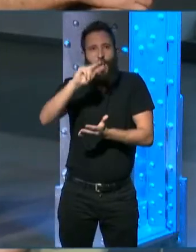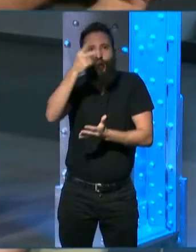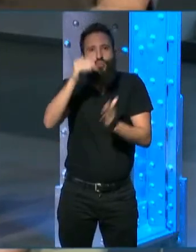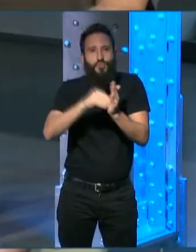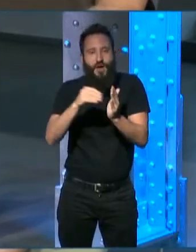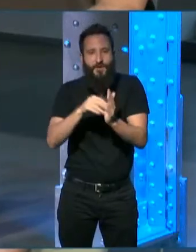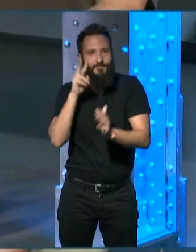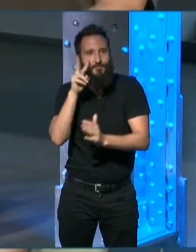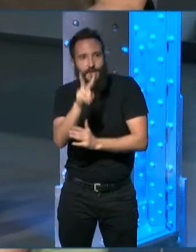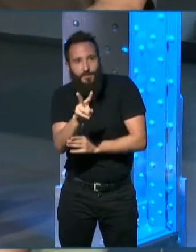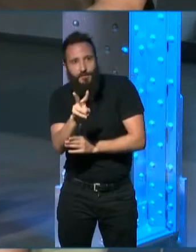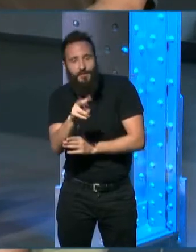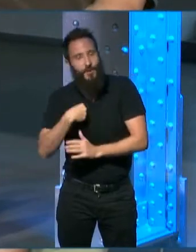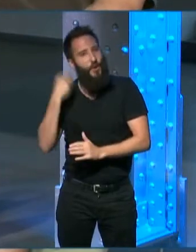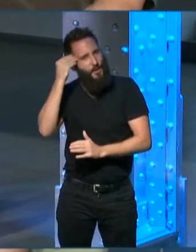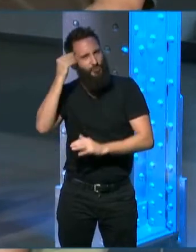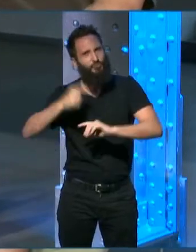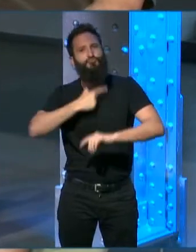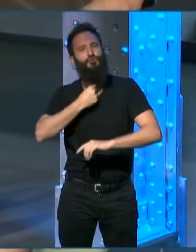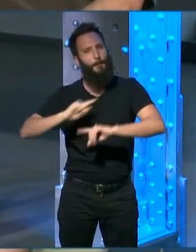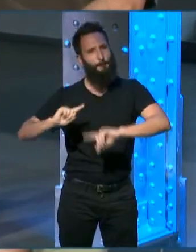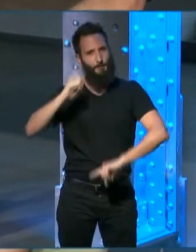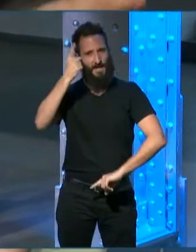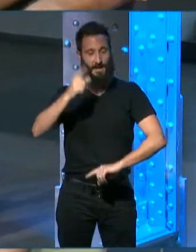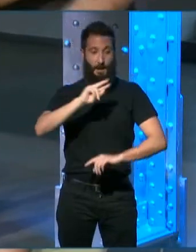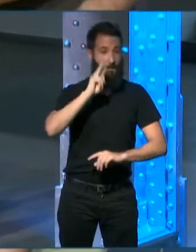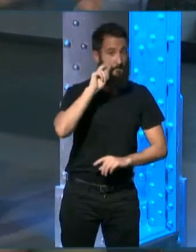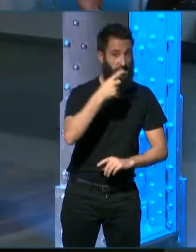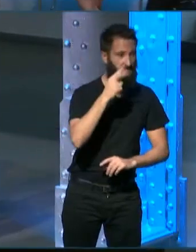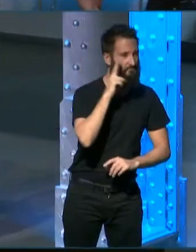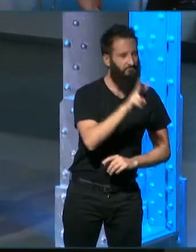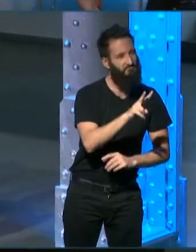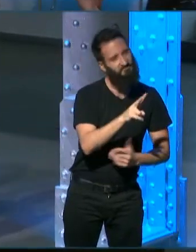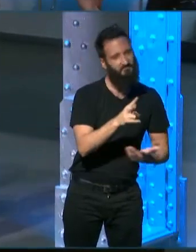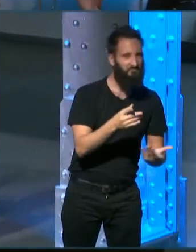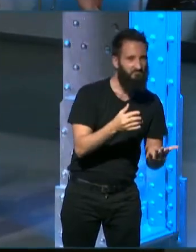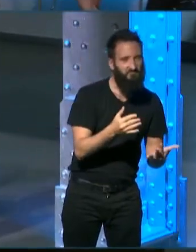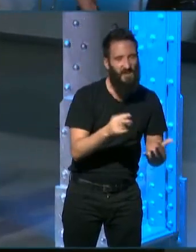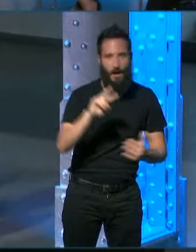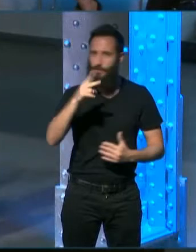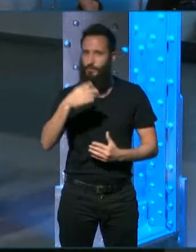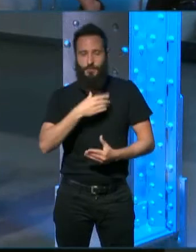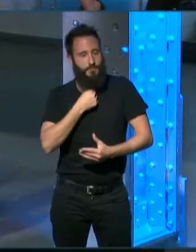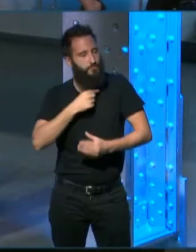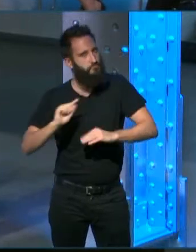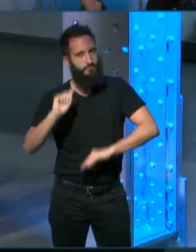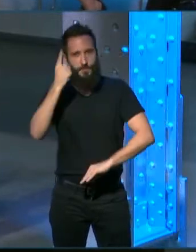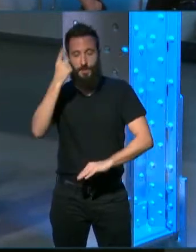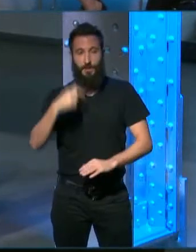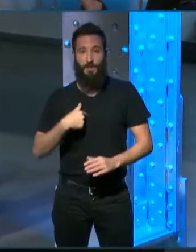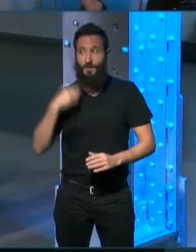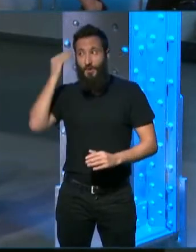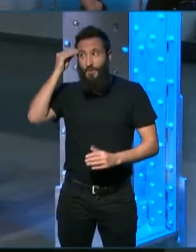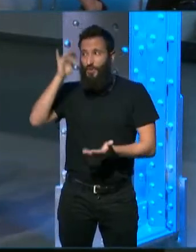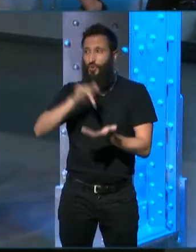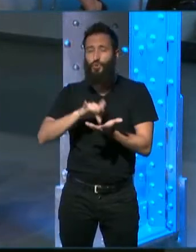y me ha gustado más que la primera. Sí, Sí, como yo creo que a las 9 tenemos